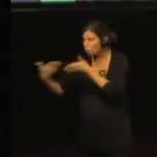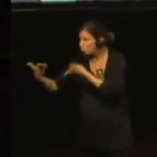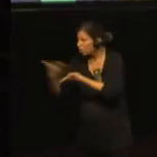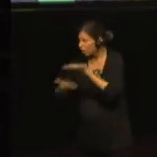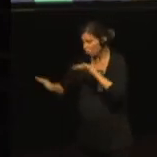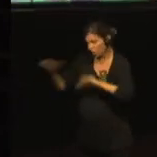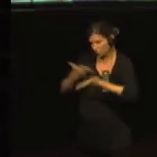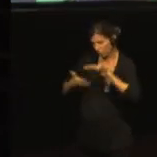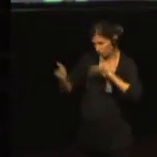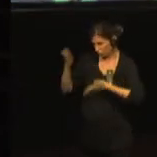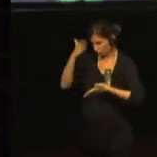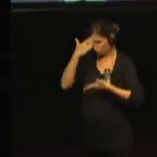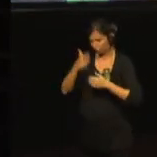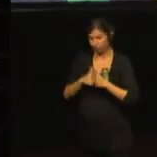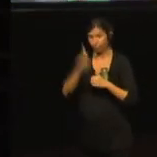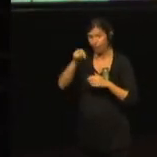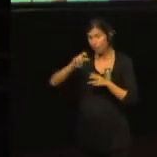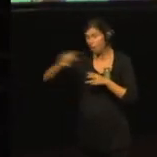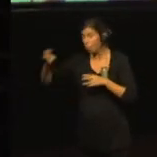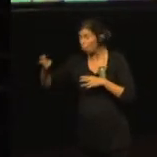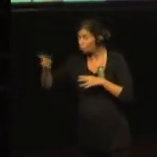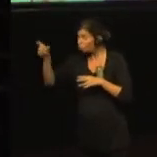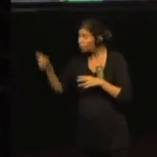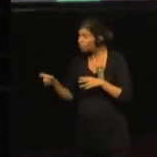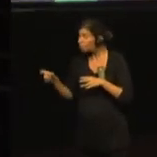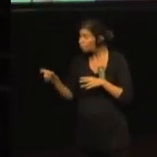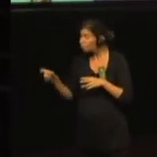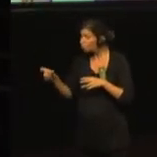persona que tomaba y controlaba